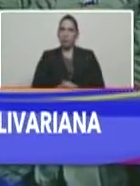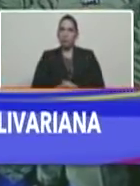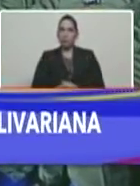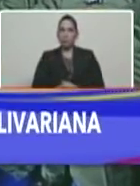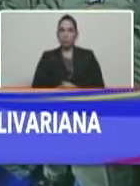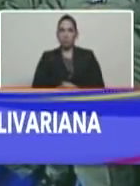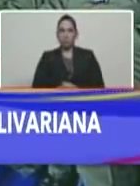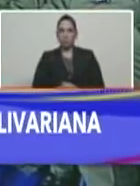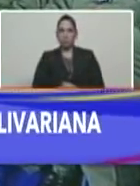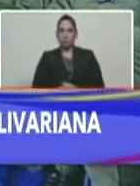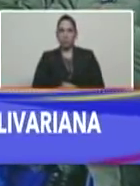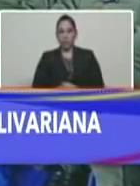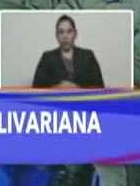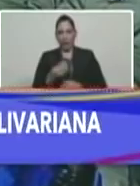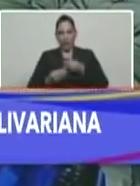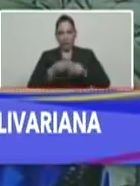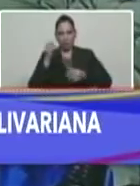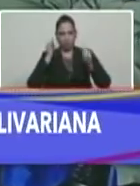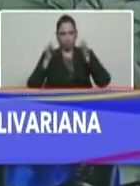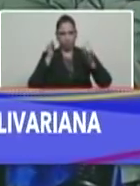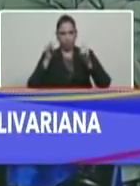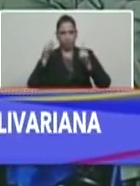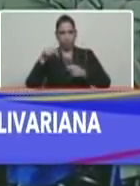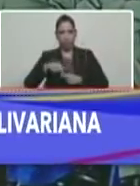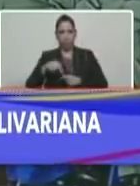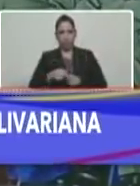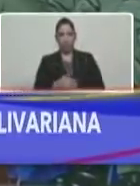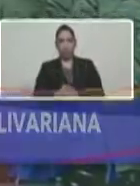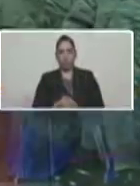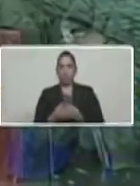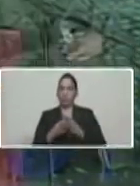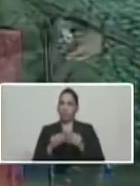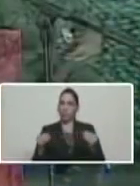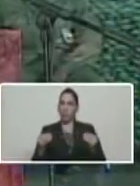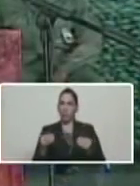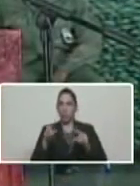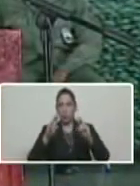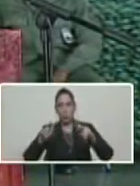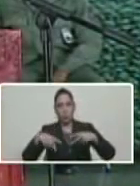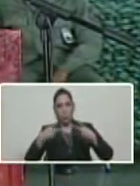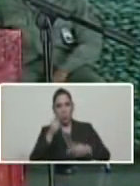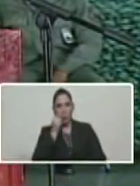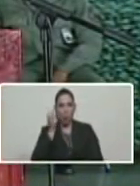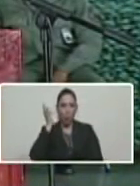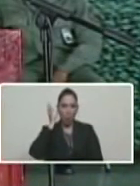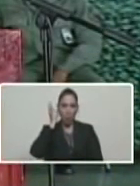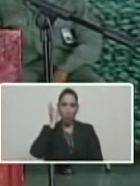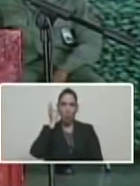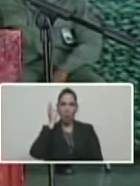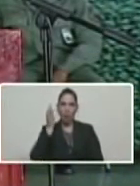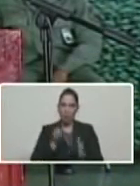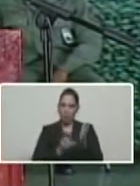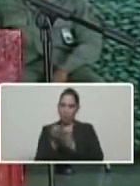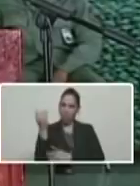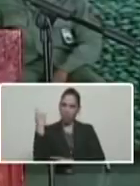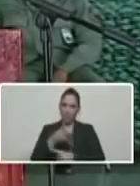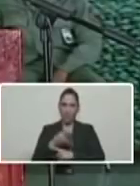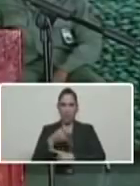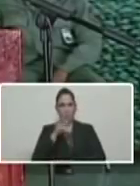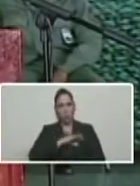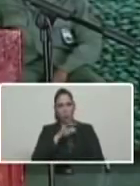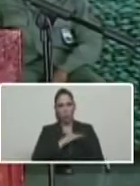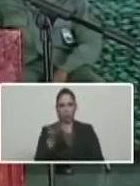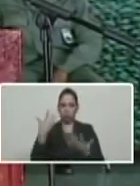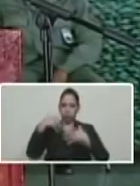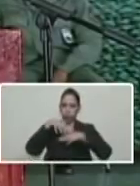materializar esta conmemoración. Todos identificados con el nuevo hombre y mujer socialista, amantes de la patria, compenetrados con